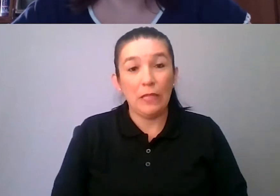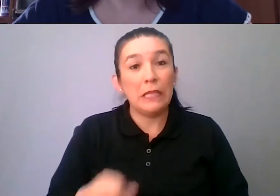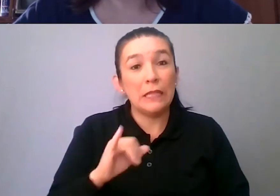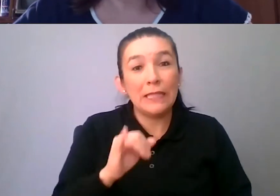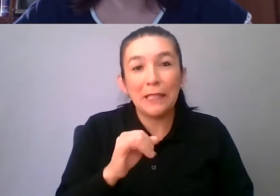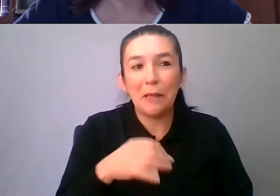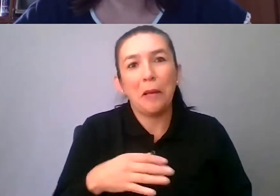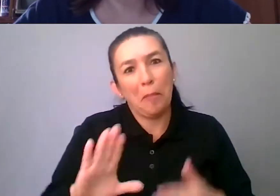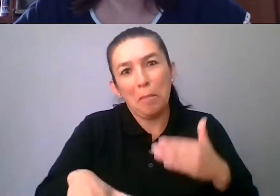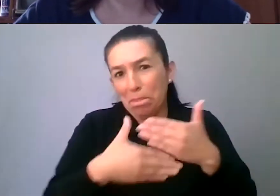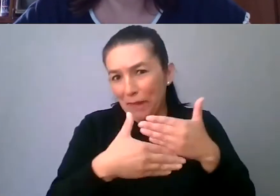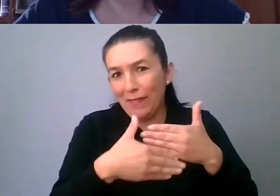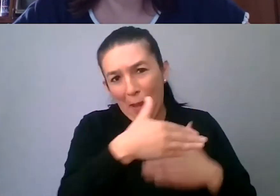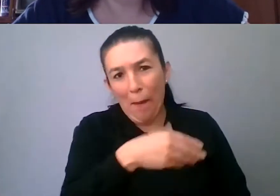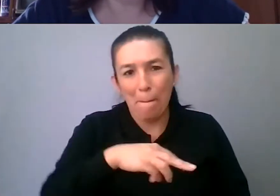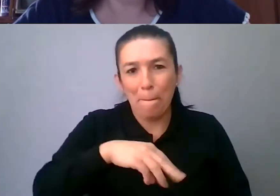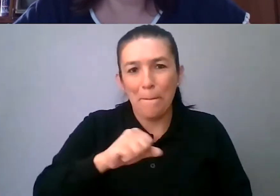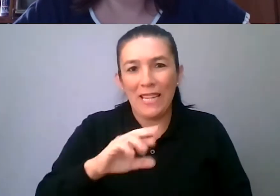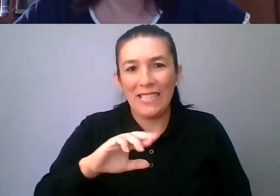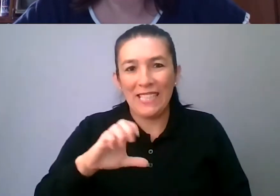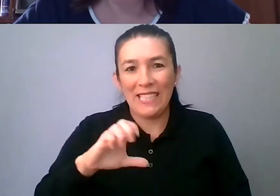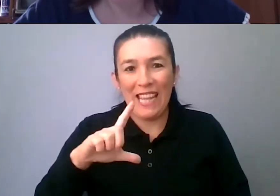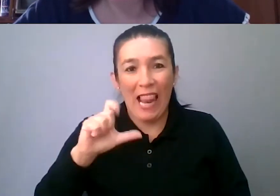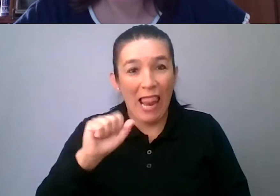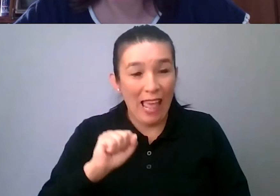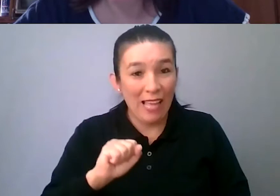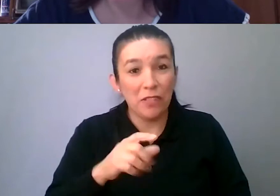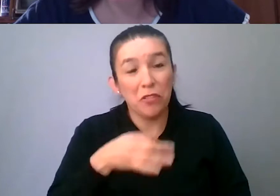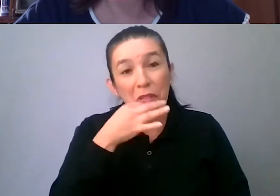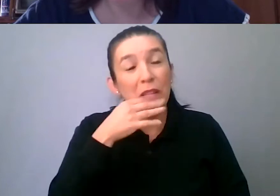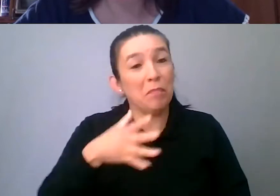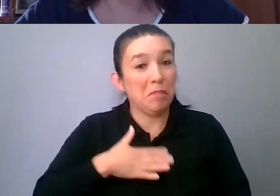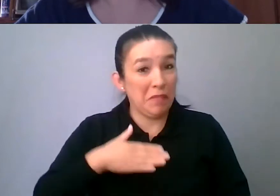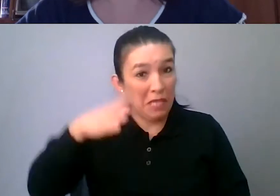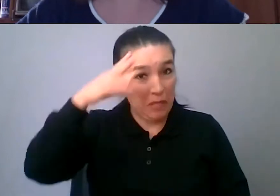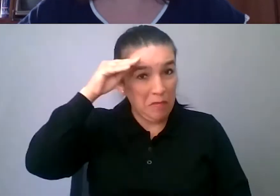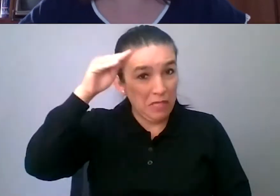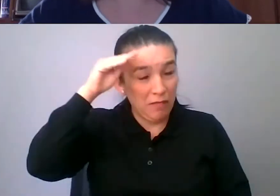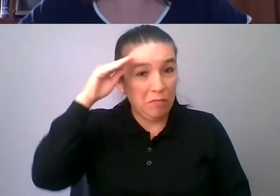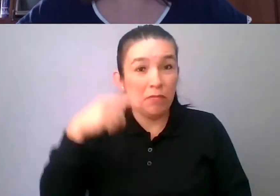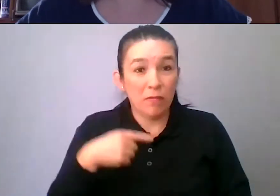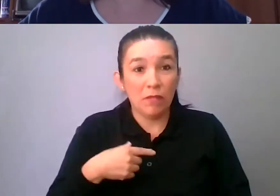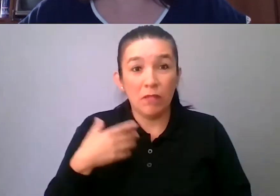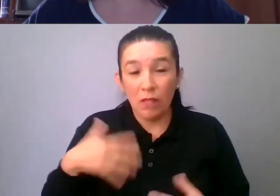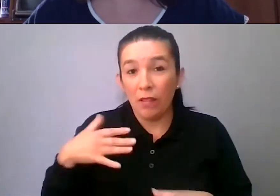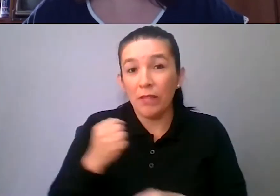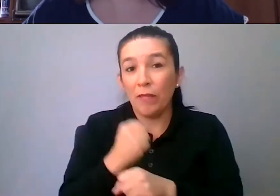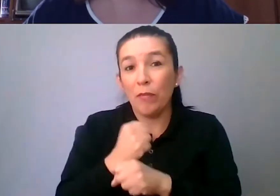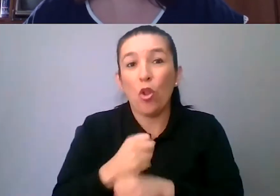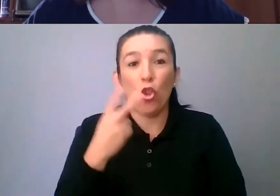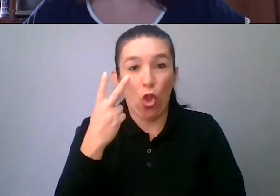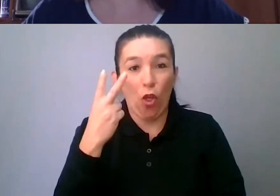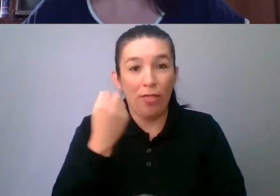Complementando un poco lo que dice Marcela, y yo en realidad voy a hablar desde la experiencia que hemos tenido trabajando ya en dos talleres